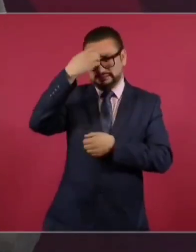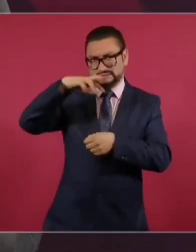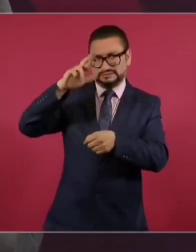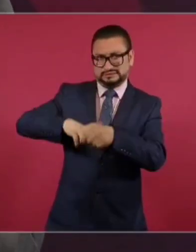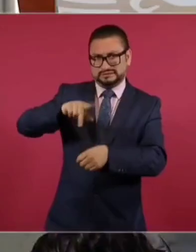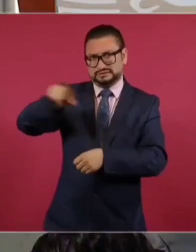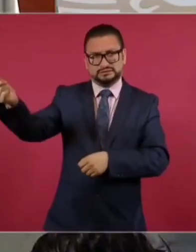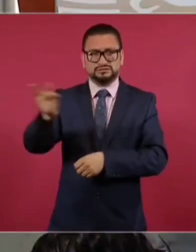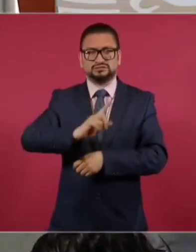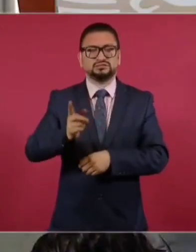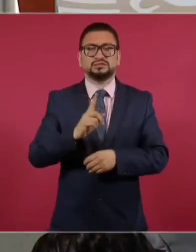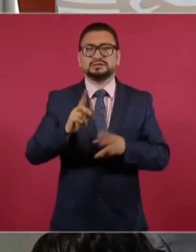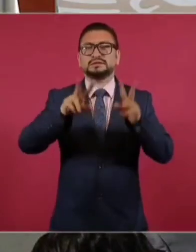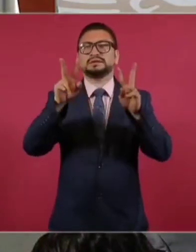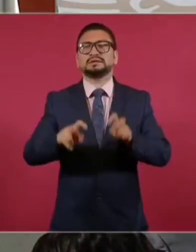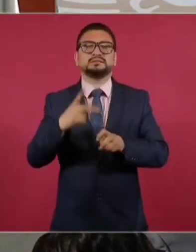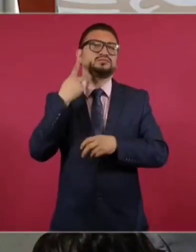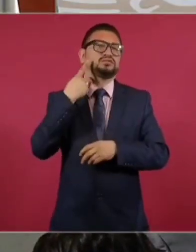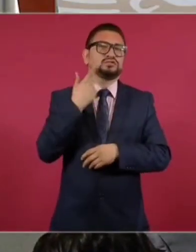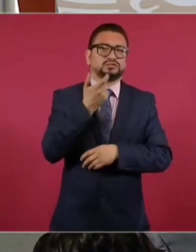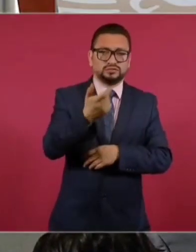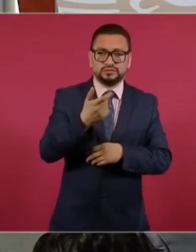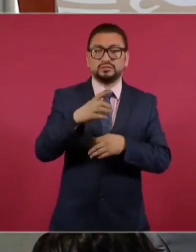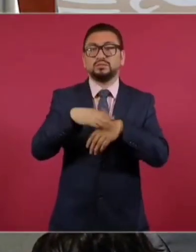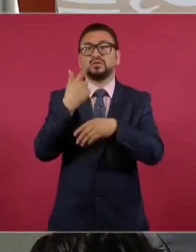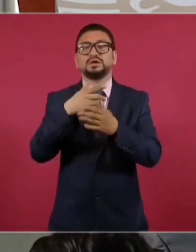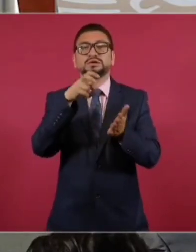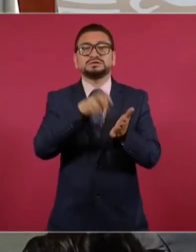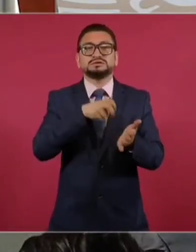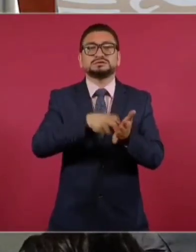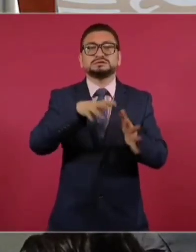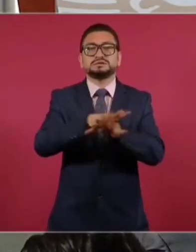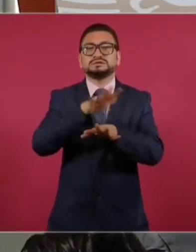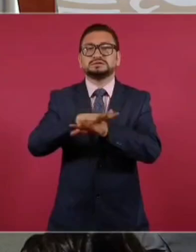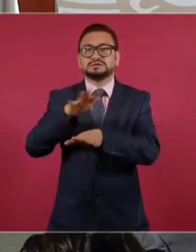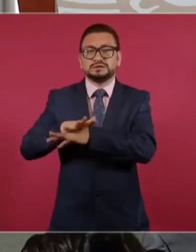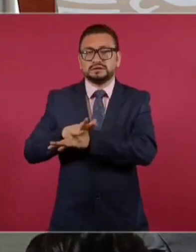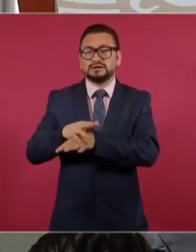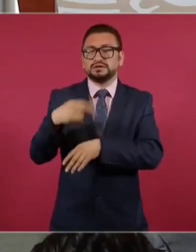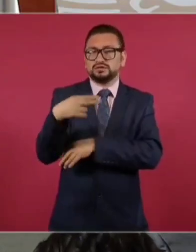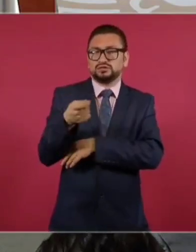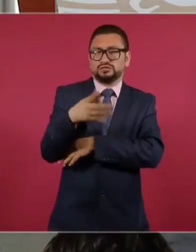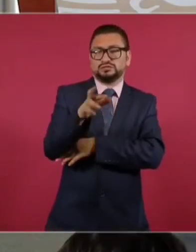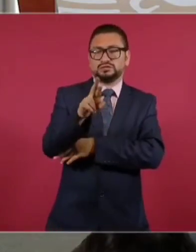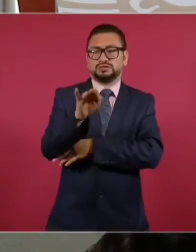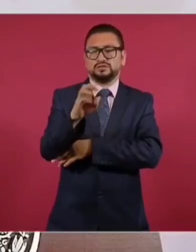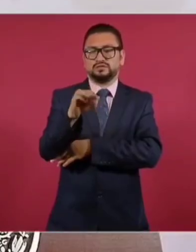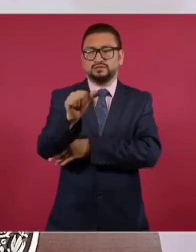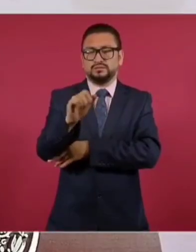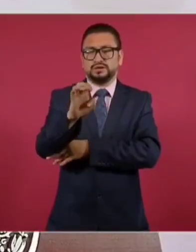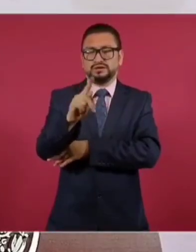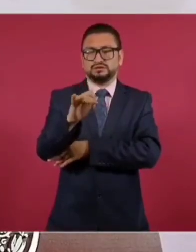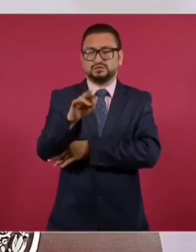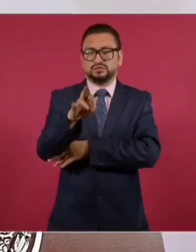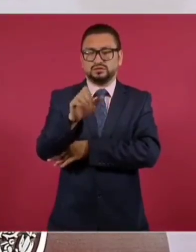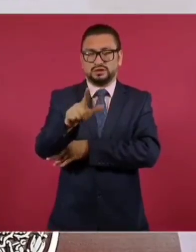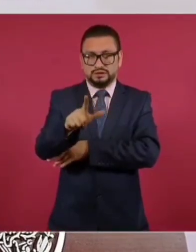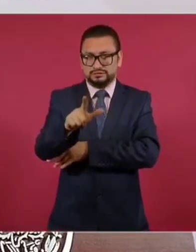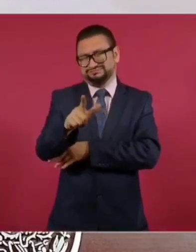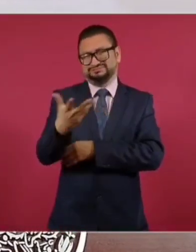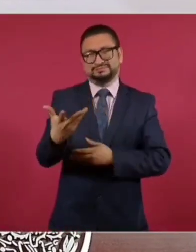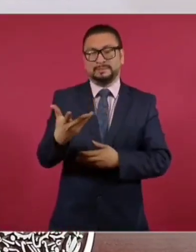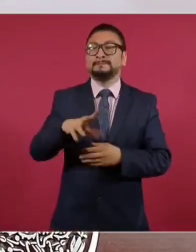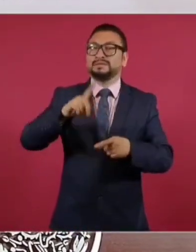agenda en política económica, las llamadas reformas estructurales. Entonces, como triunfamos, pues lo que